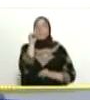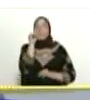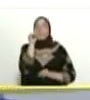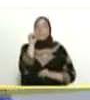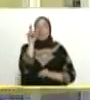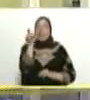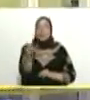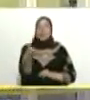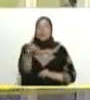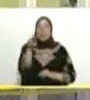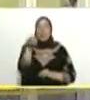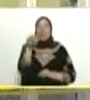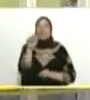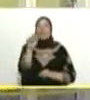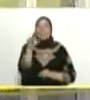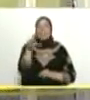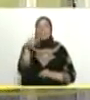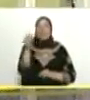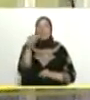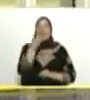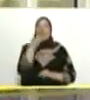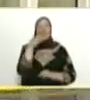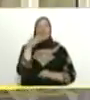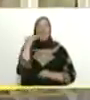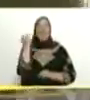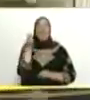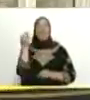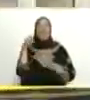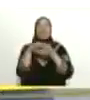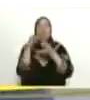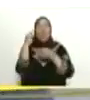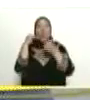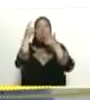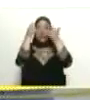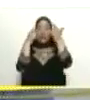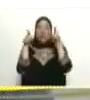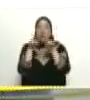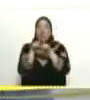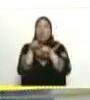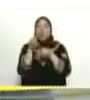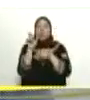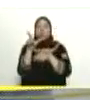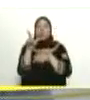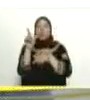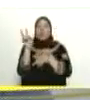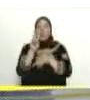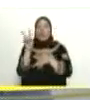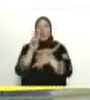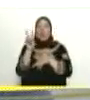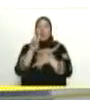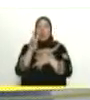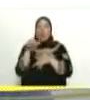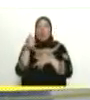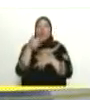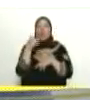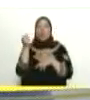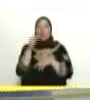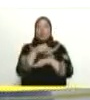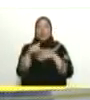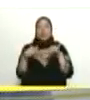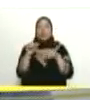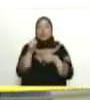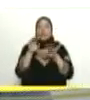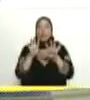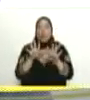el más joven jefe de calle del país, jefe de la Manzana